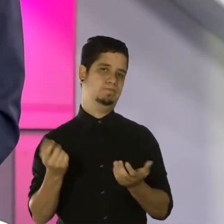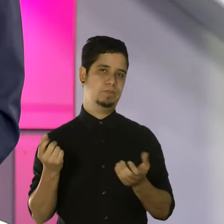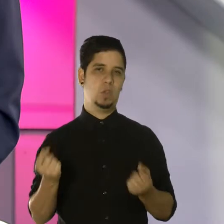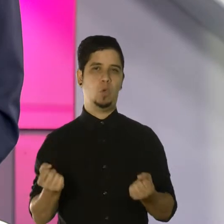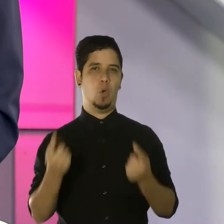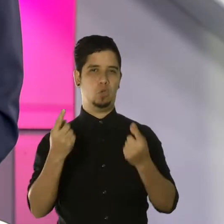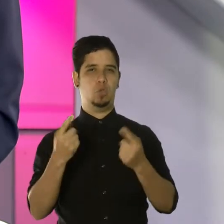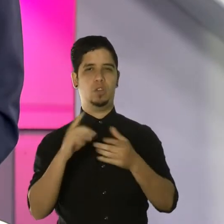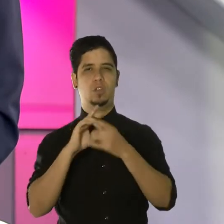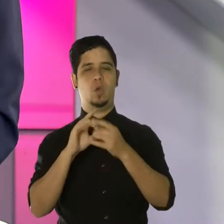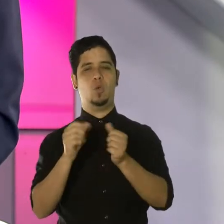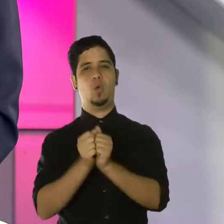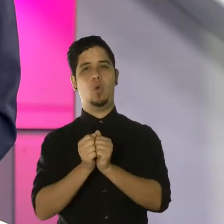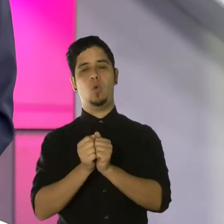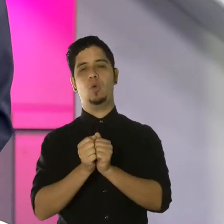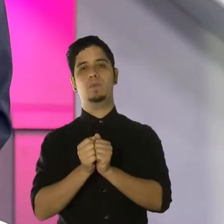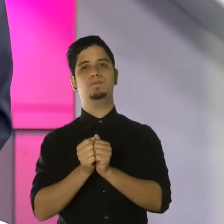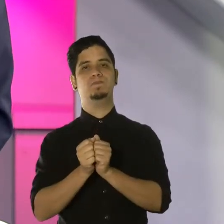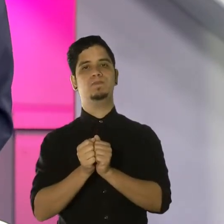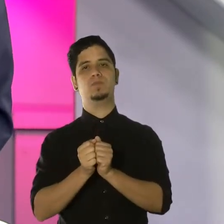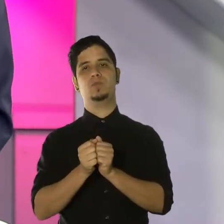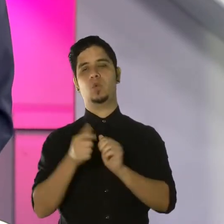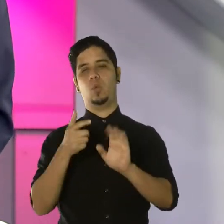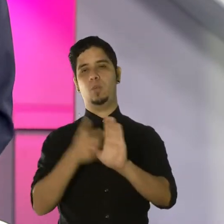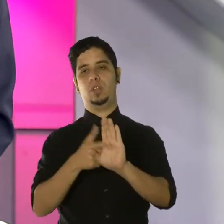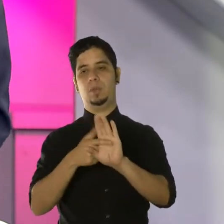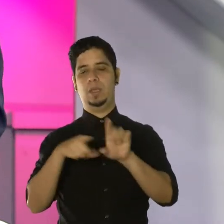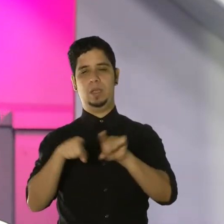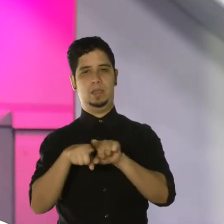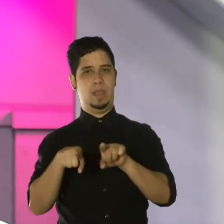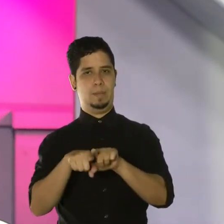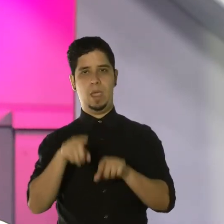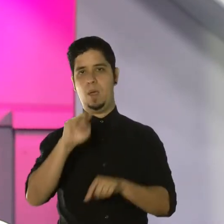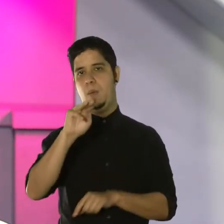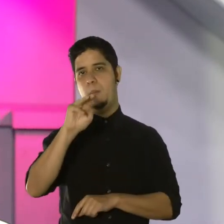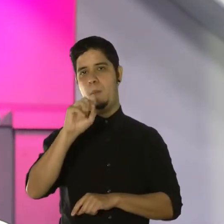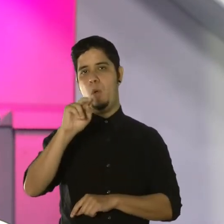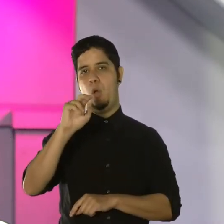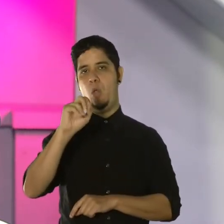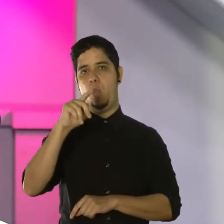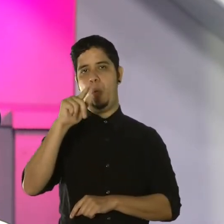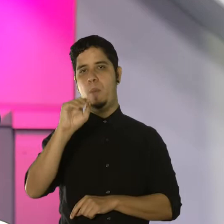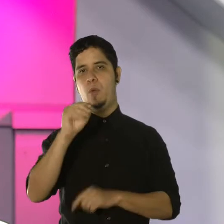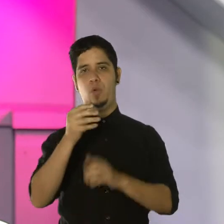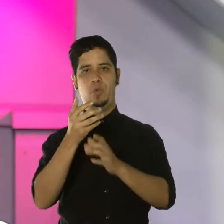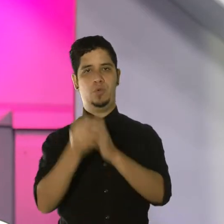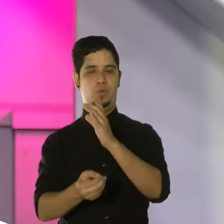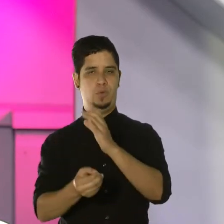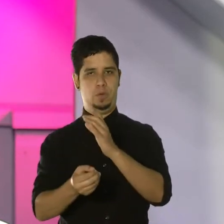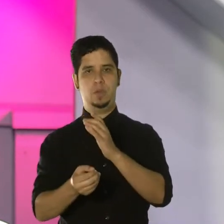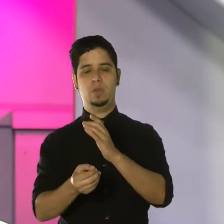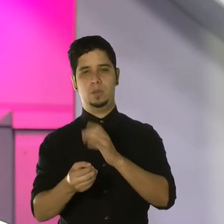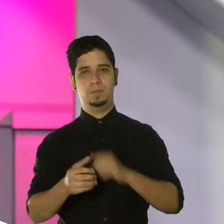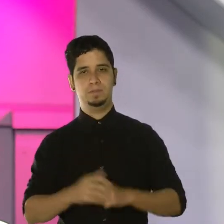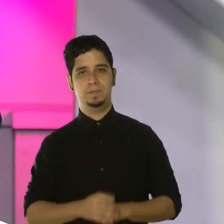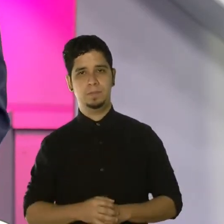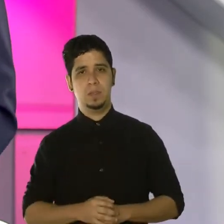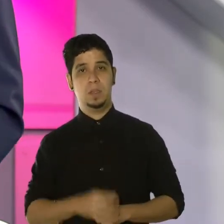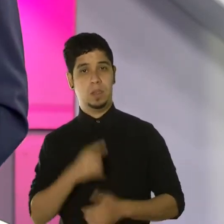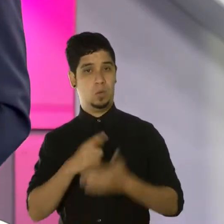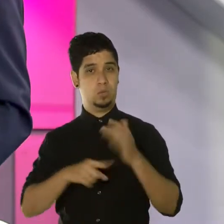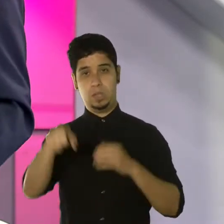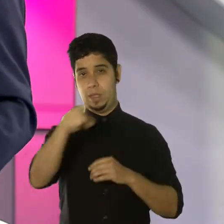y también eliminar el monopolio, porque es lo que ustedes alegan que lo está pagando el consumidor,